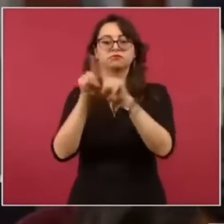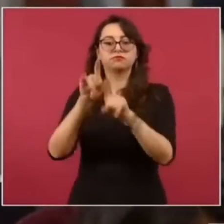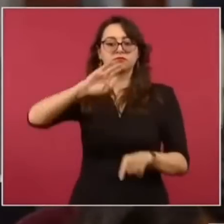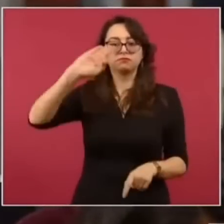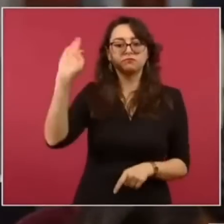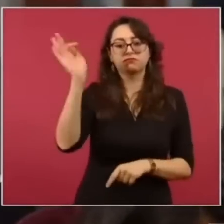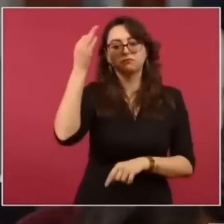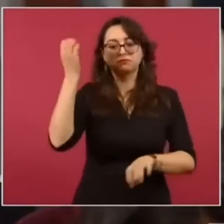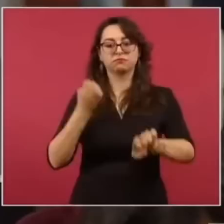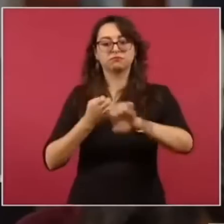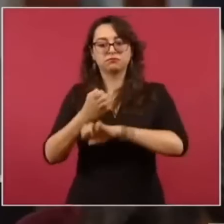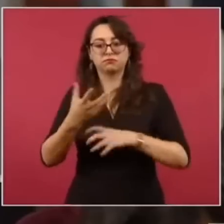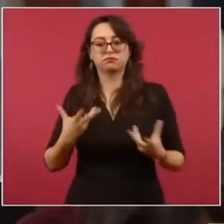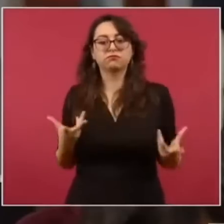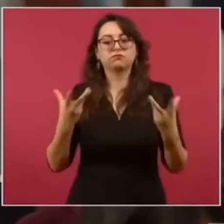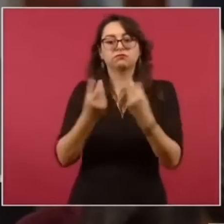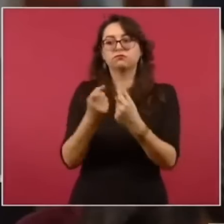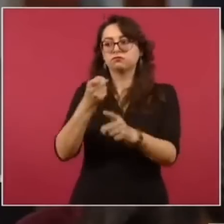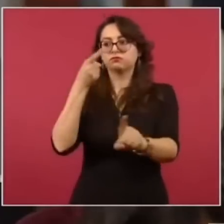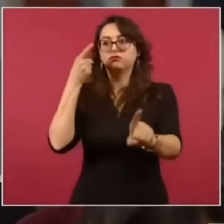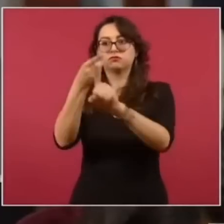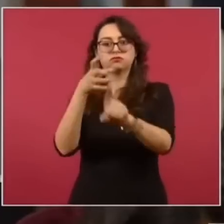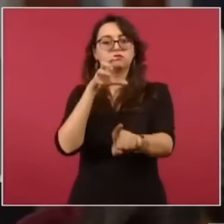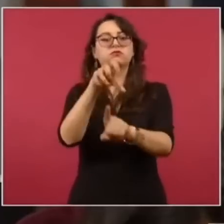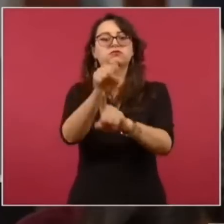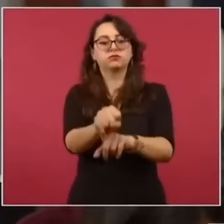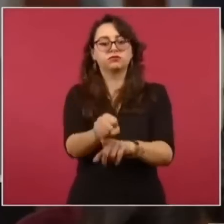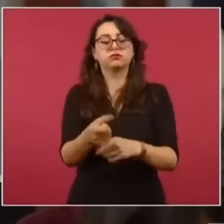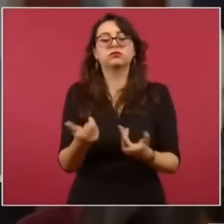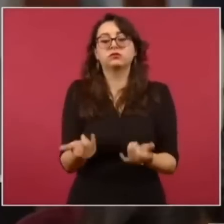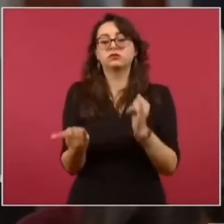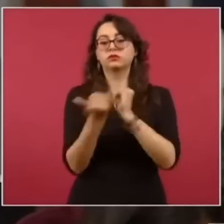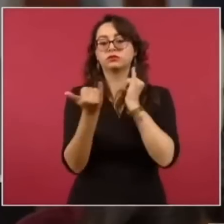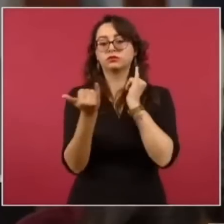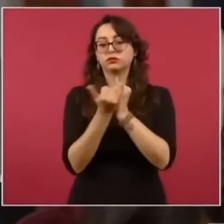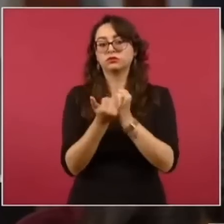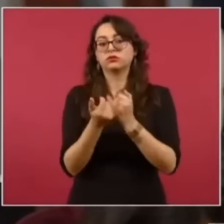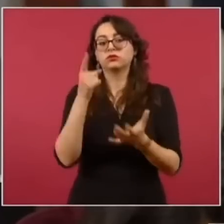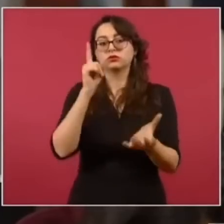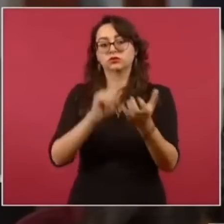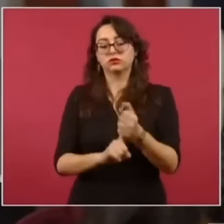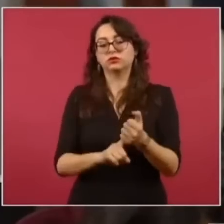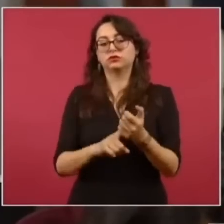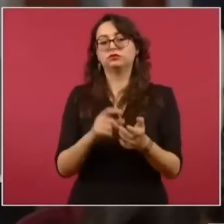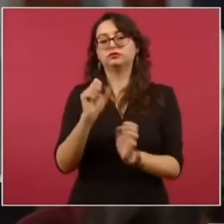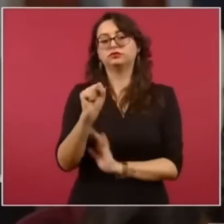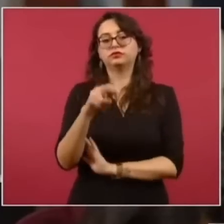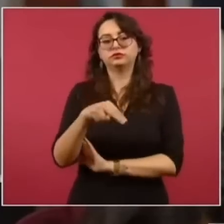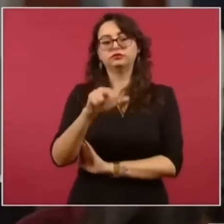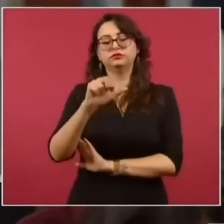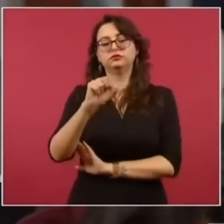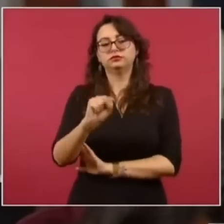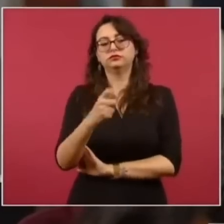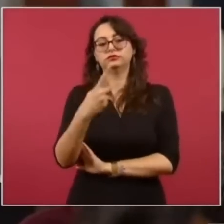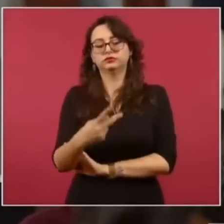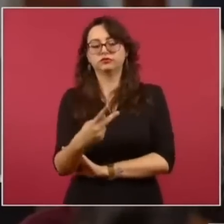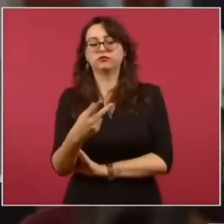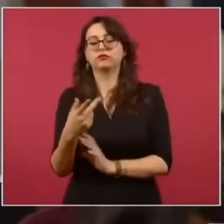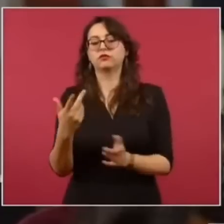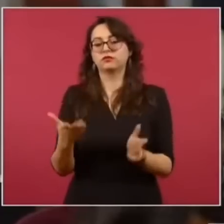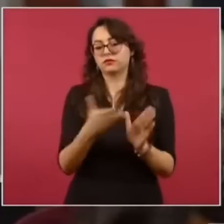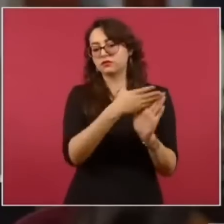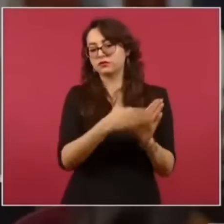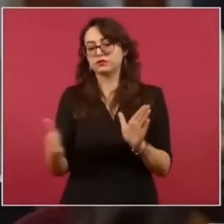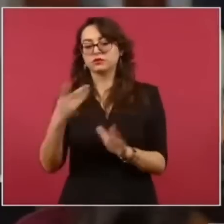a cabo en conjunto con este objetivo, y también los números del Secretariado Ejecutivo del Sistema Nacional de Seguridad Pública, específicamente en el